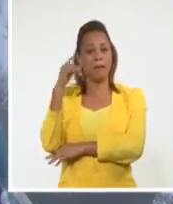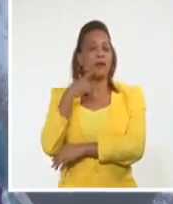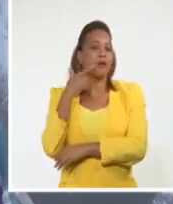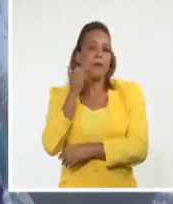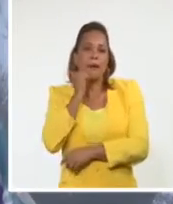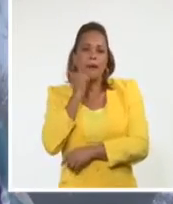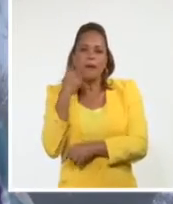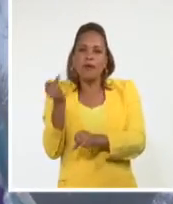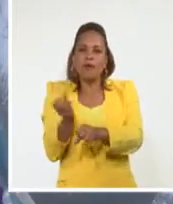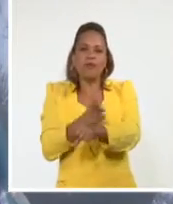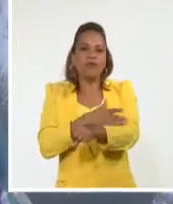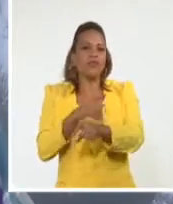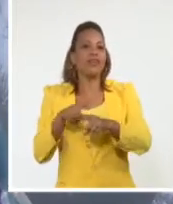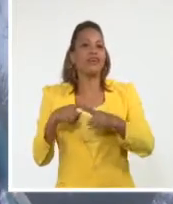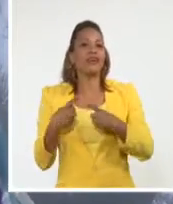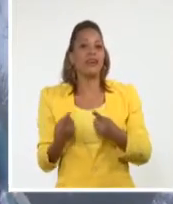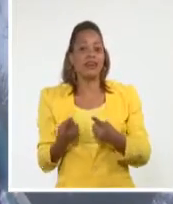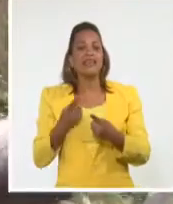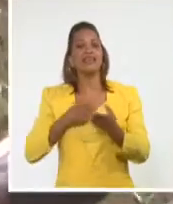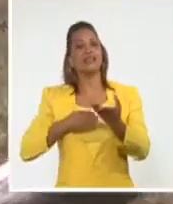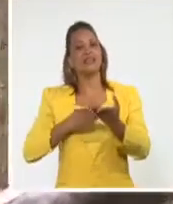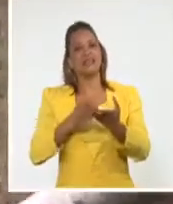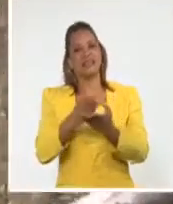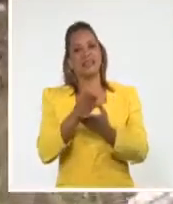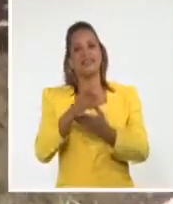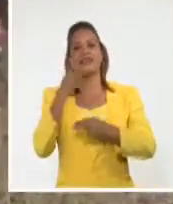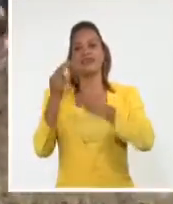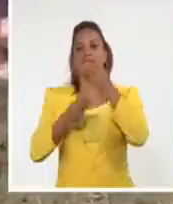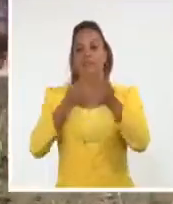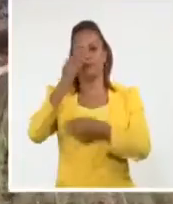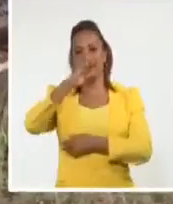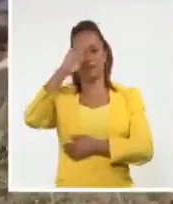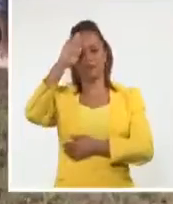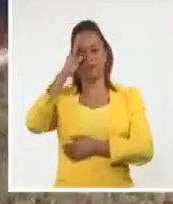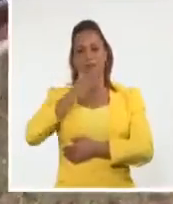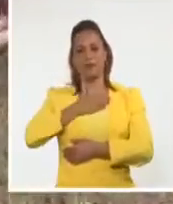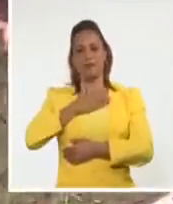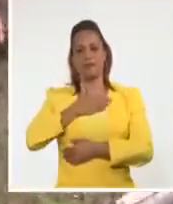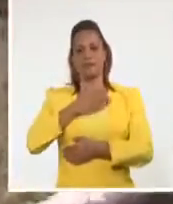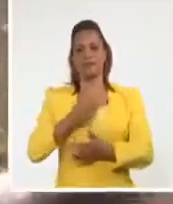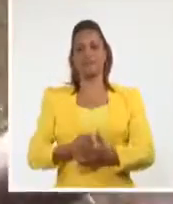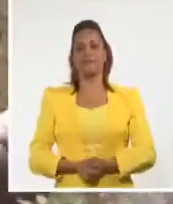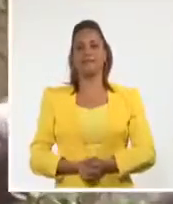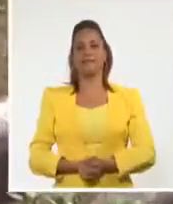me siento de poder seguir haciendo por Cuba. Para ser cubano hay que tener